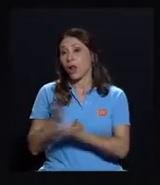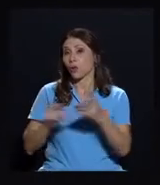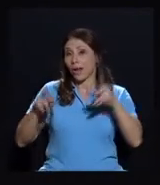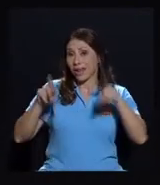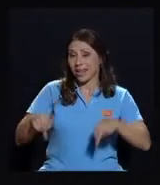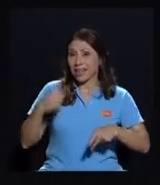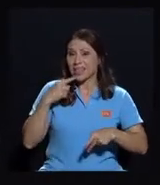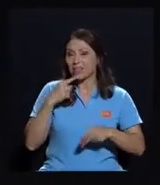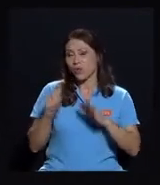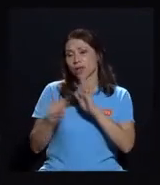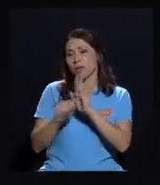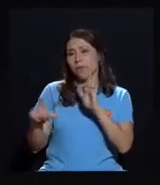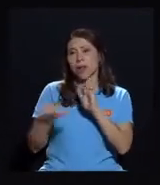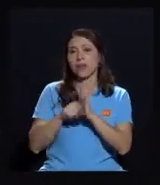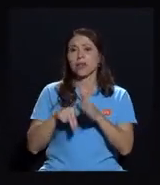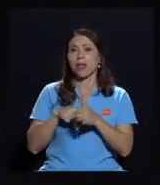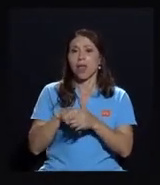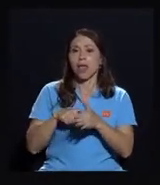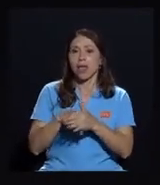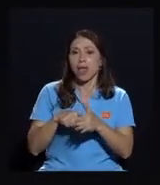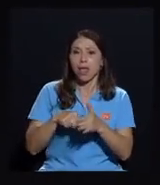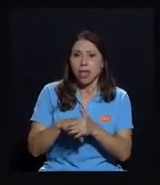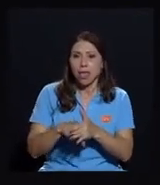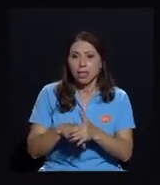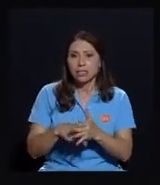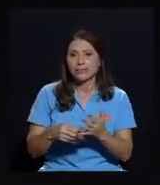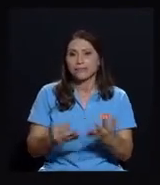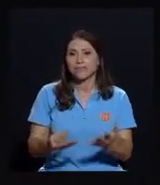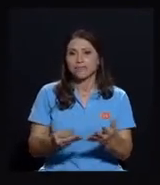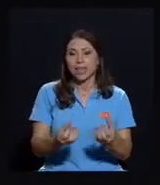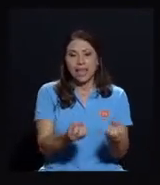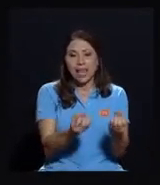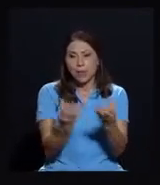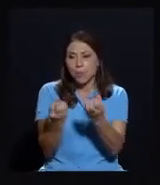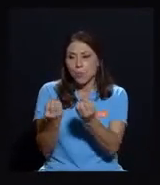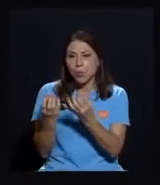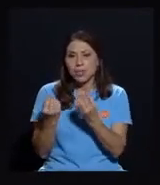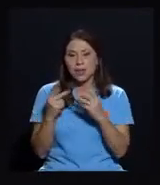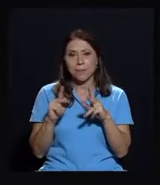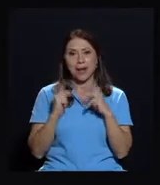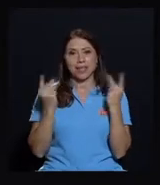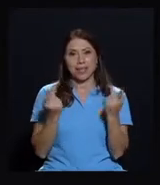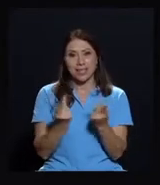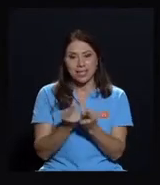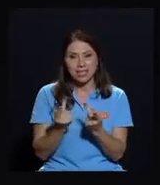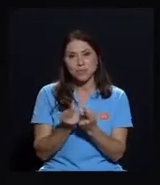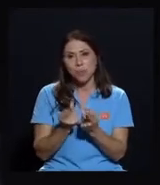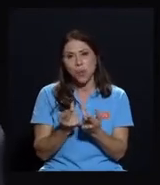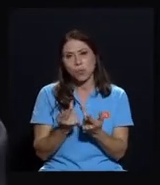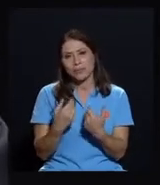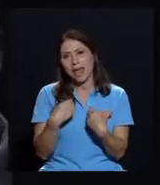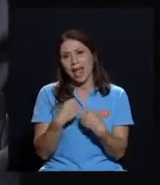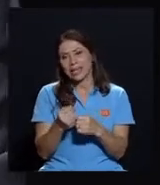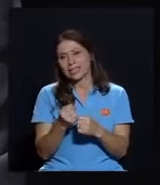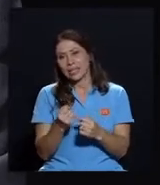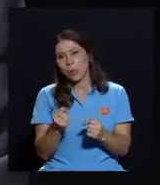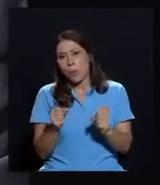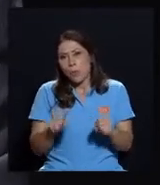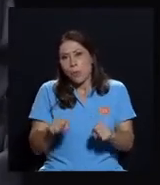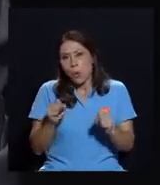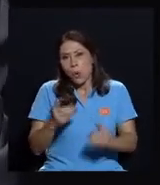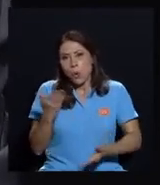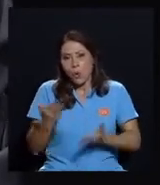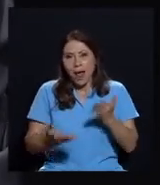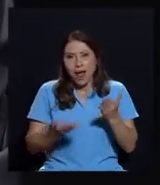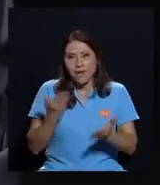entraba miento legislativo que el multipartidismo no propicia pero el más probable que ocurre en una